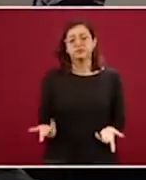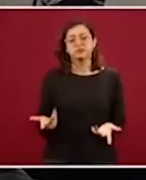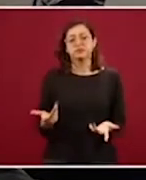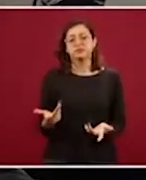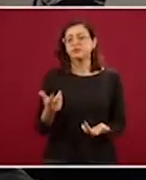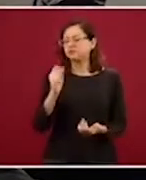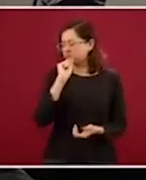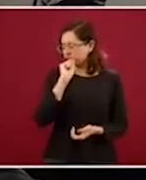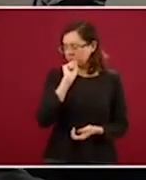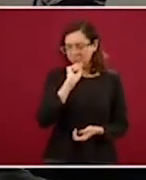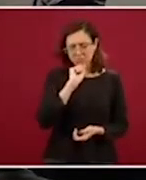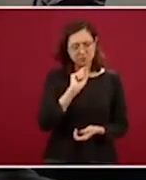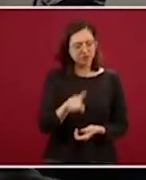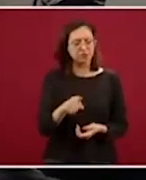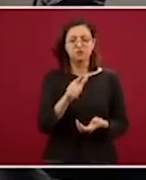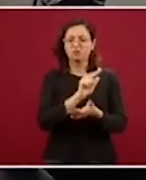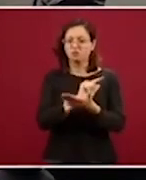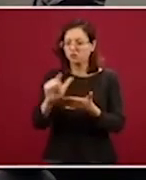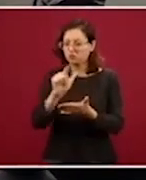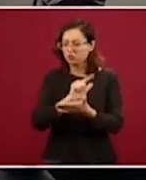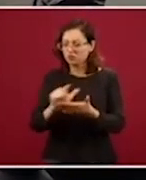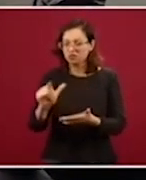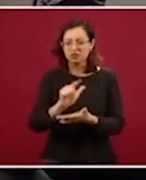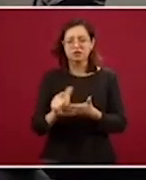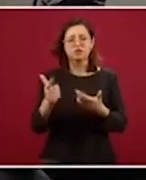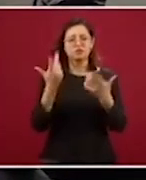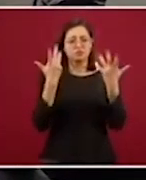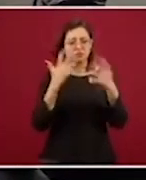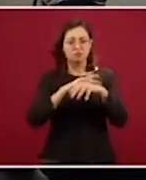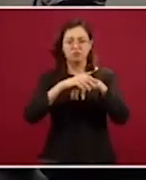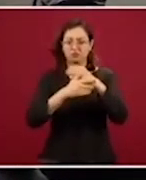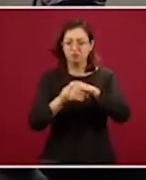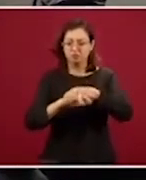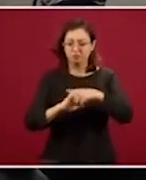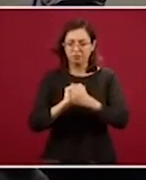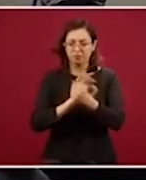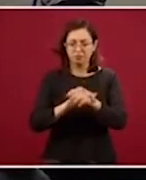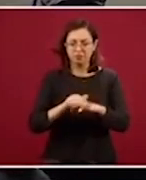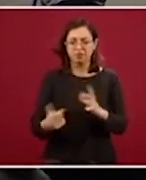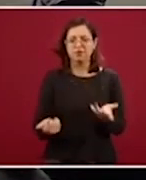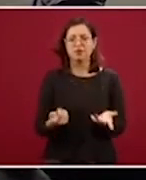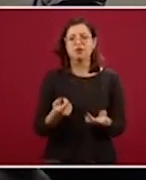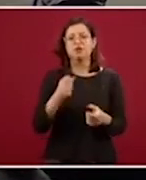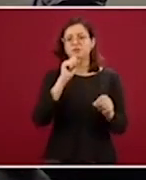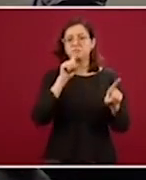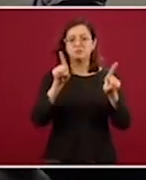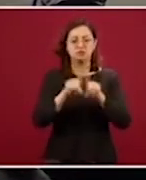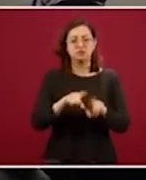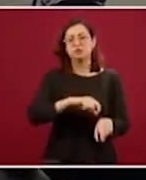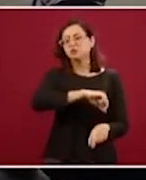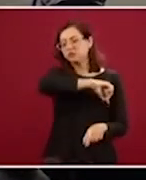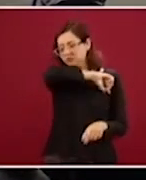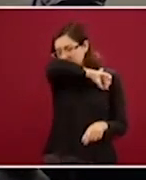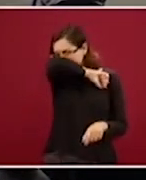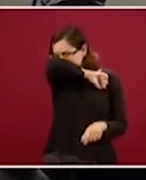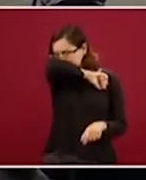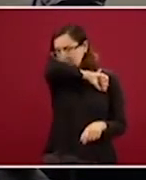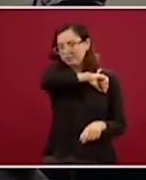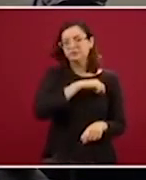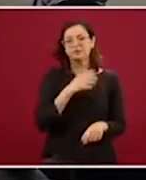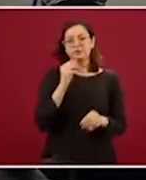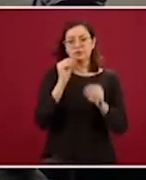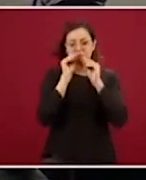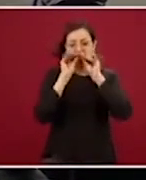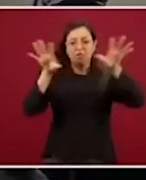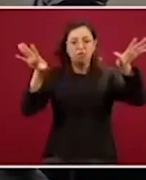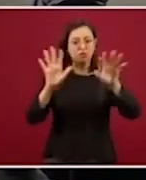siguen las medidas de higiene general, el lavado de manos, el estornudo de etiqueta protegido para que no propaguemos